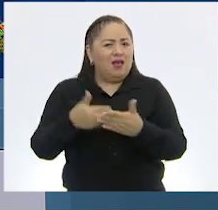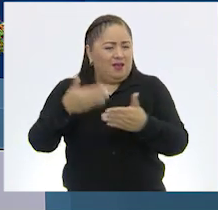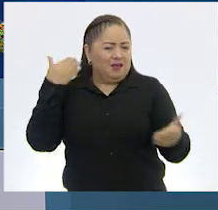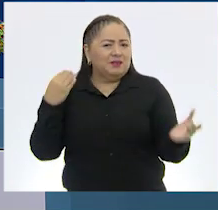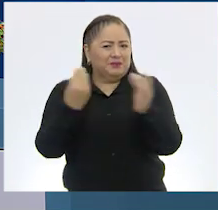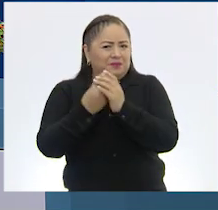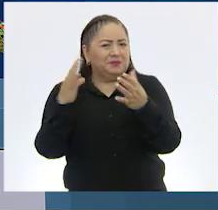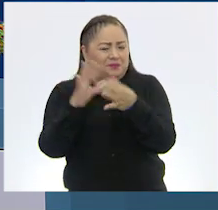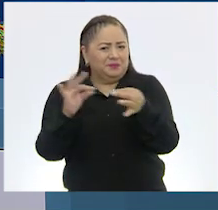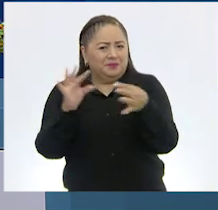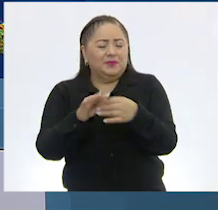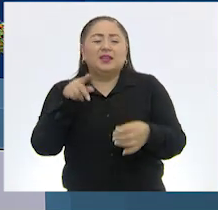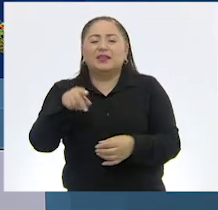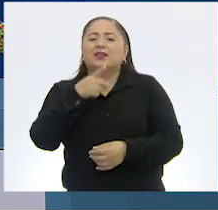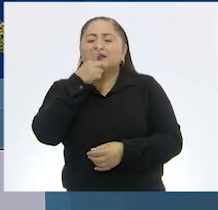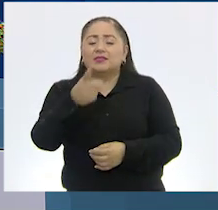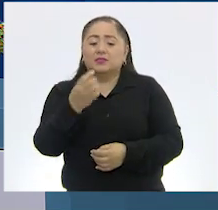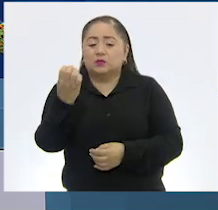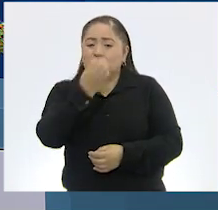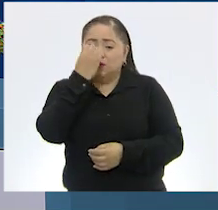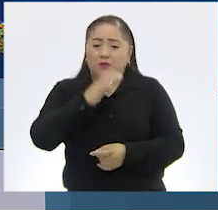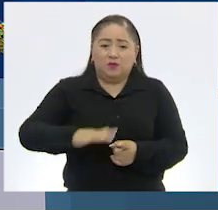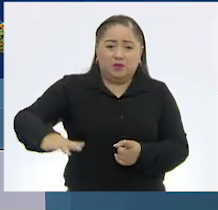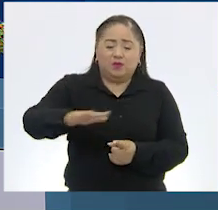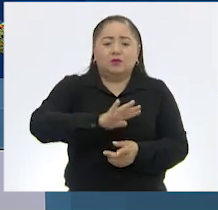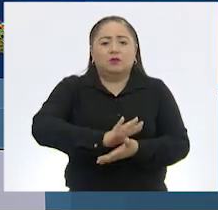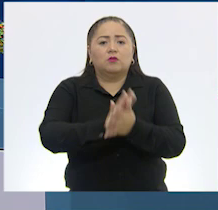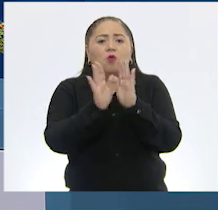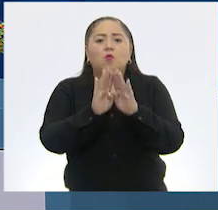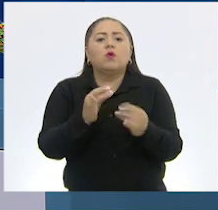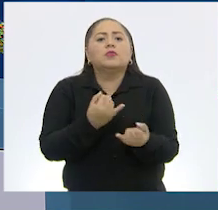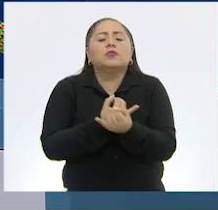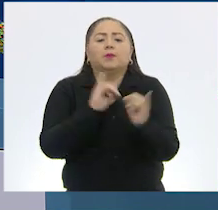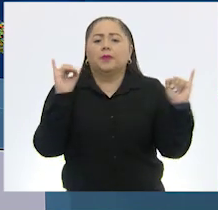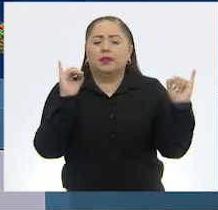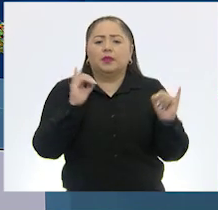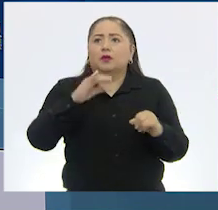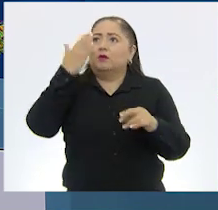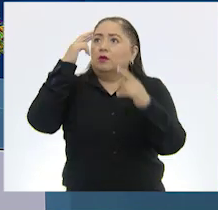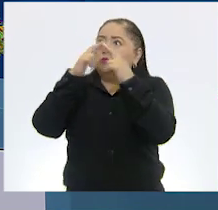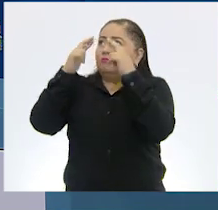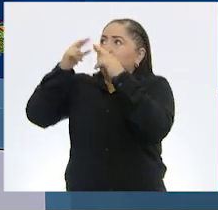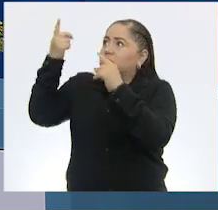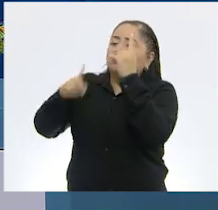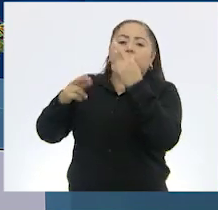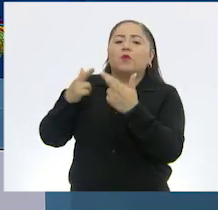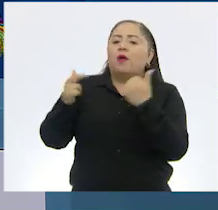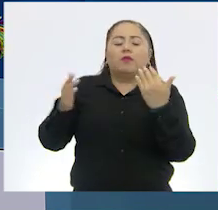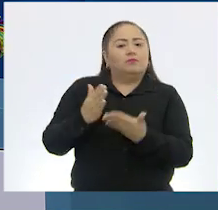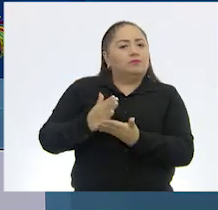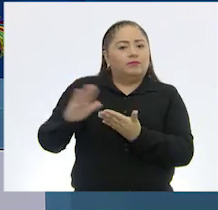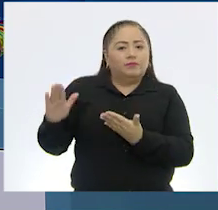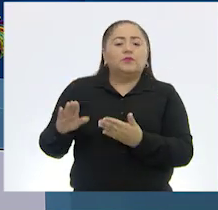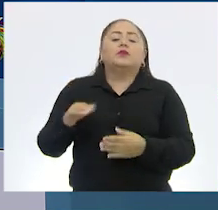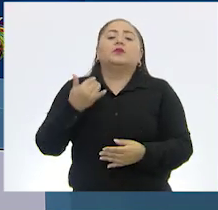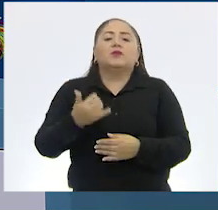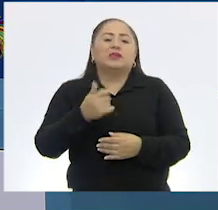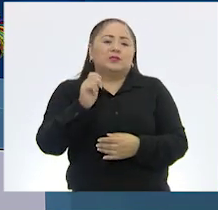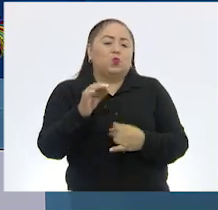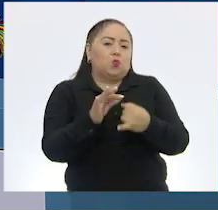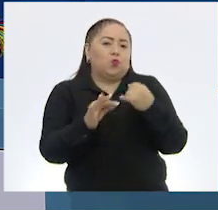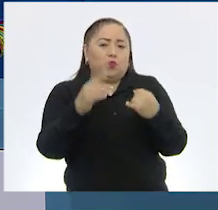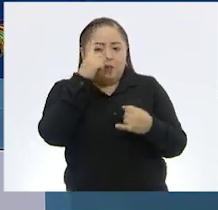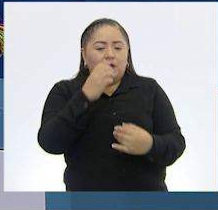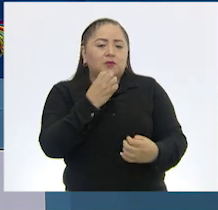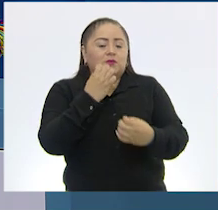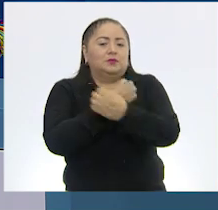clases pasadas, esto quiere decir que la educación pública se volvió independiente de cualquier doctrina religiosa. Una última característica de